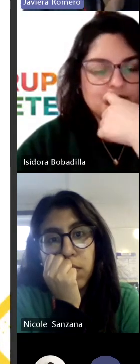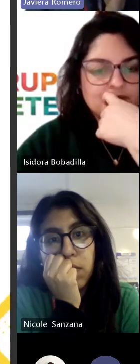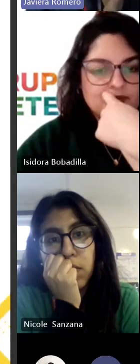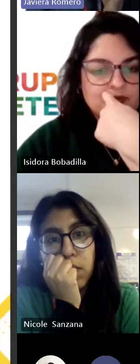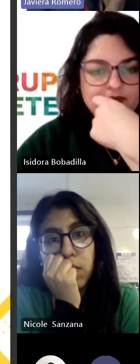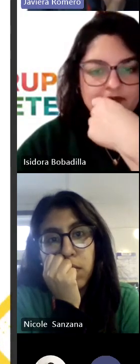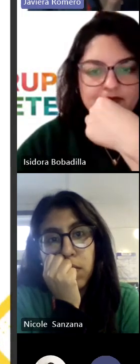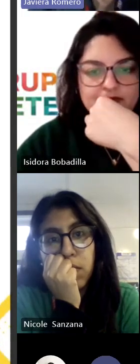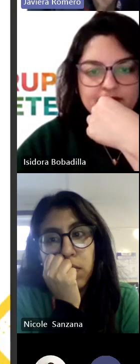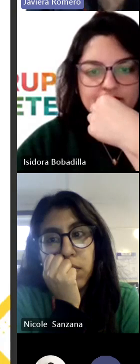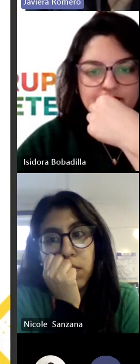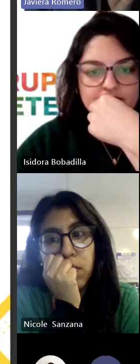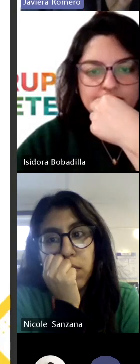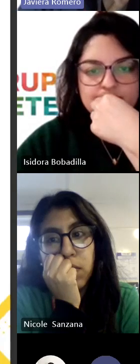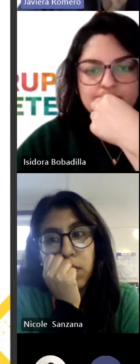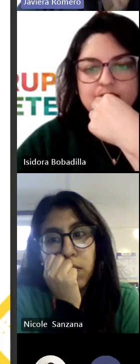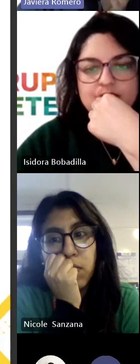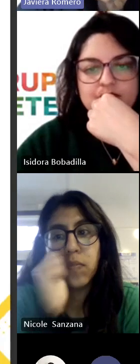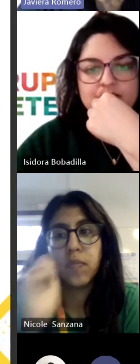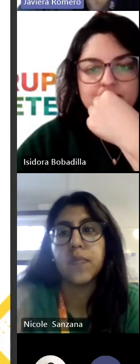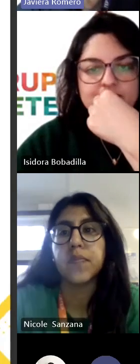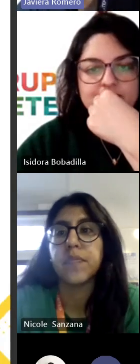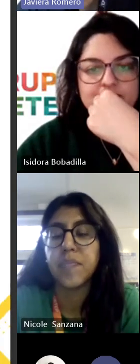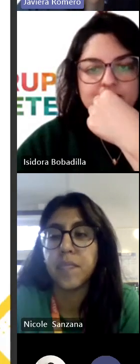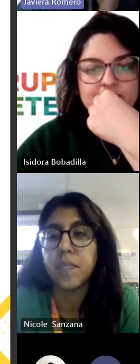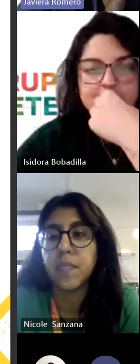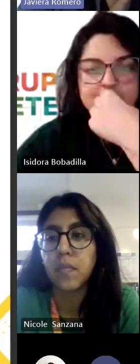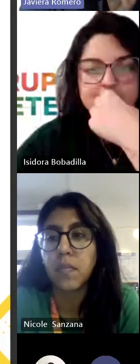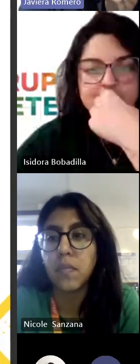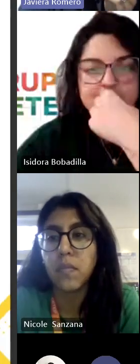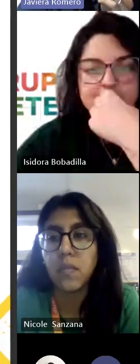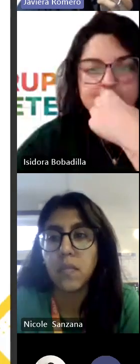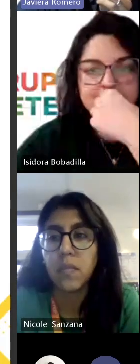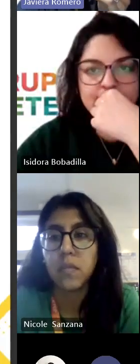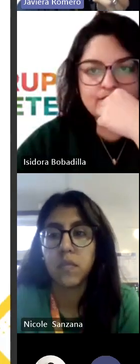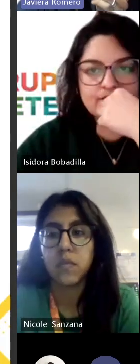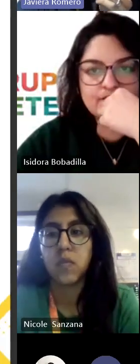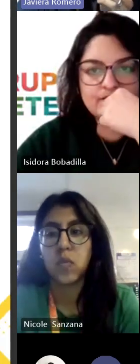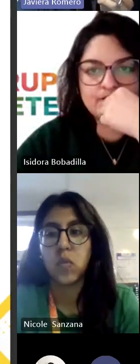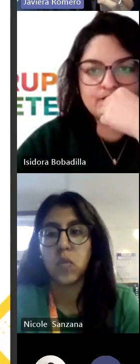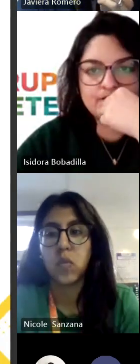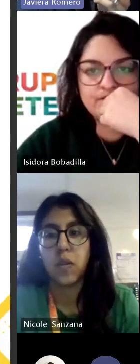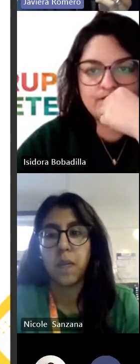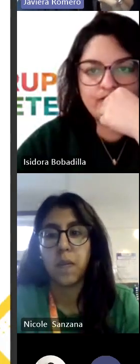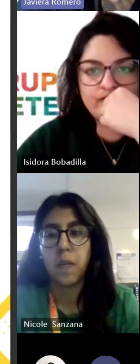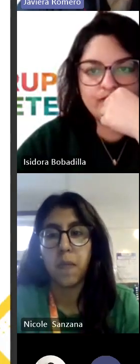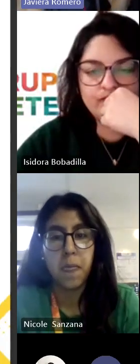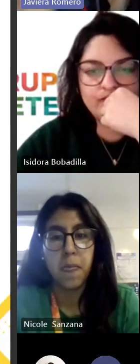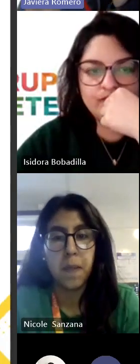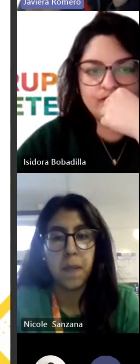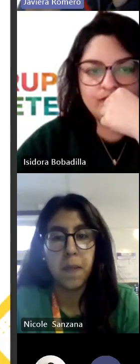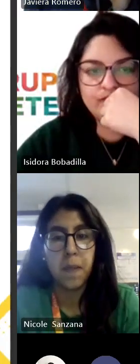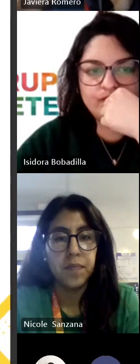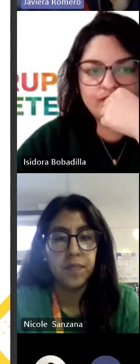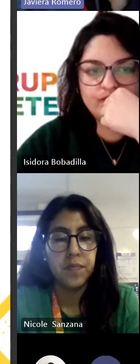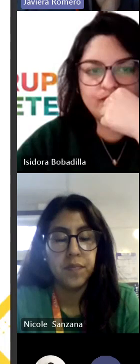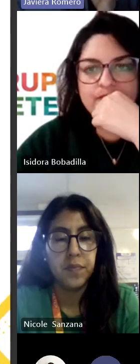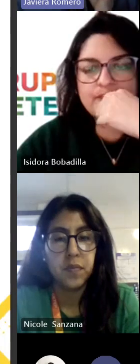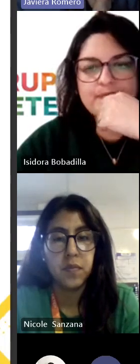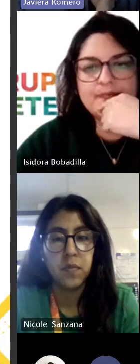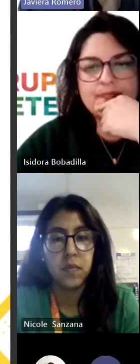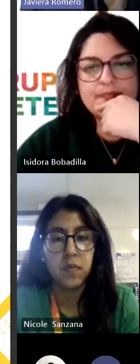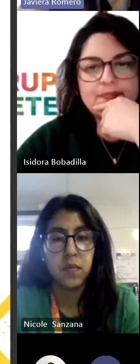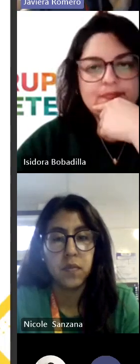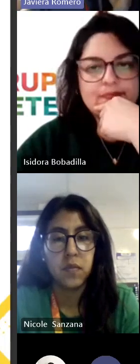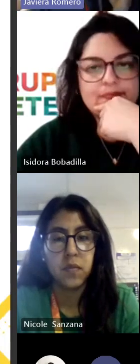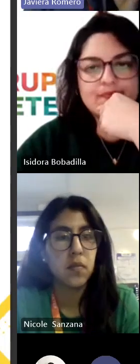parece? Y también están situados en la etapa escolar. Bien. Bueno, vamos también en los